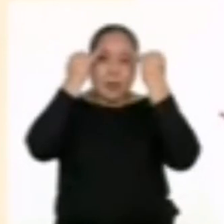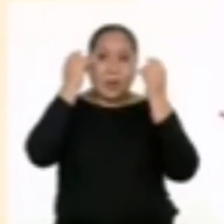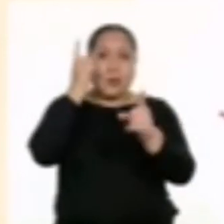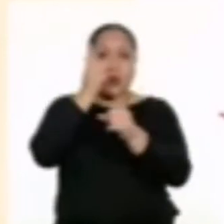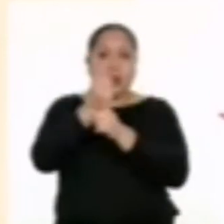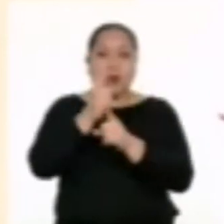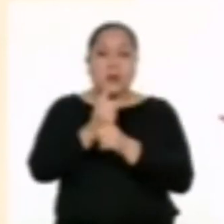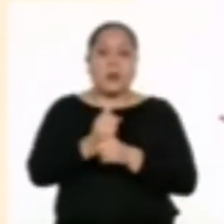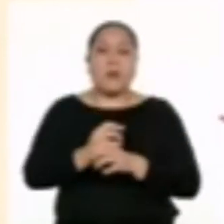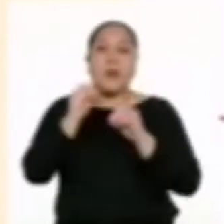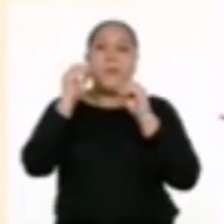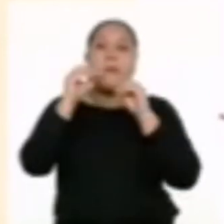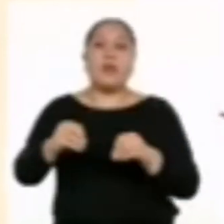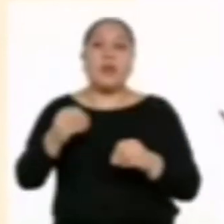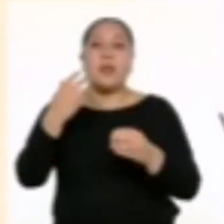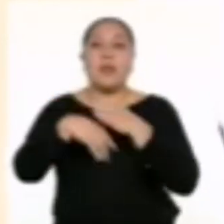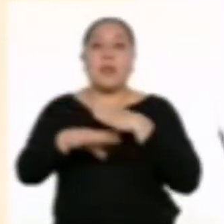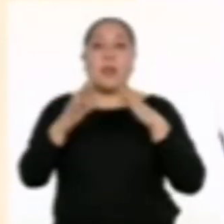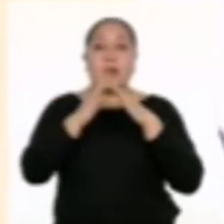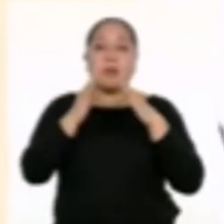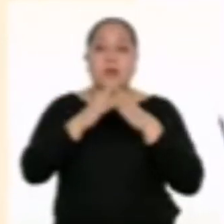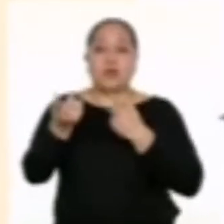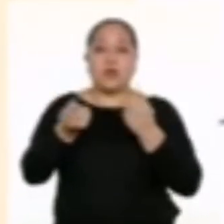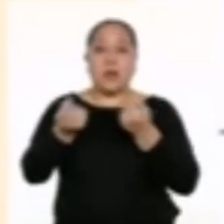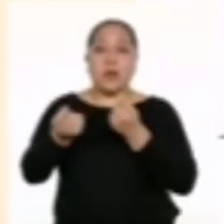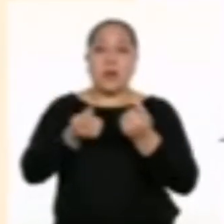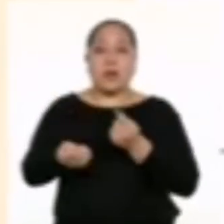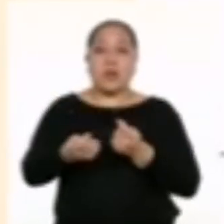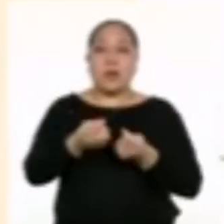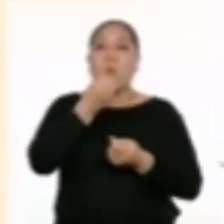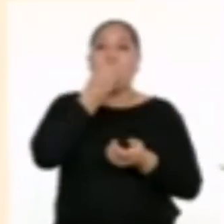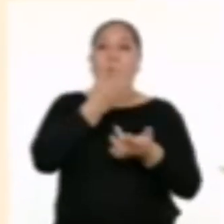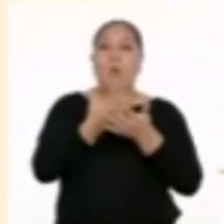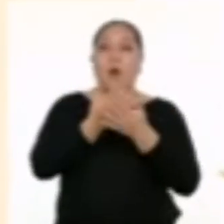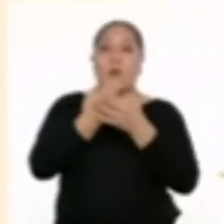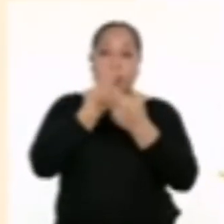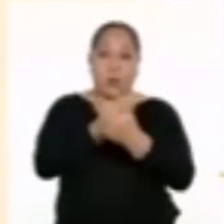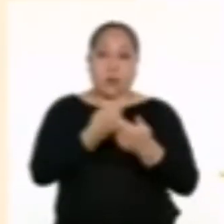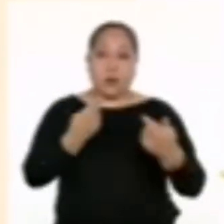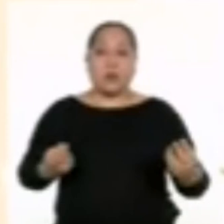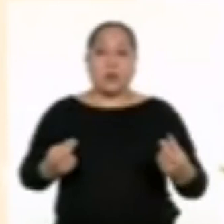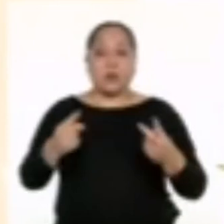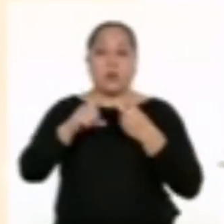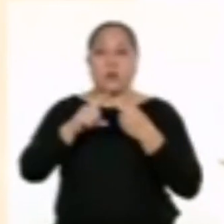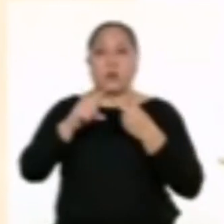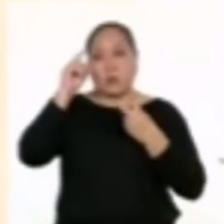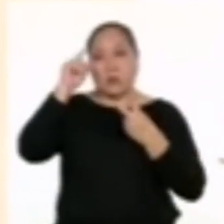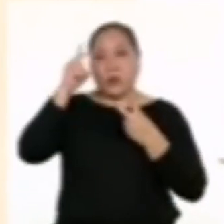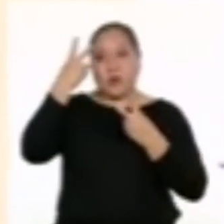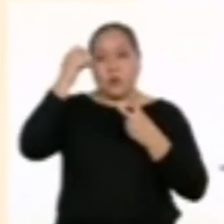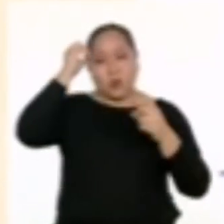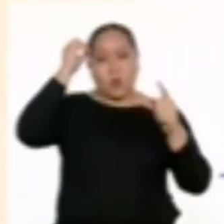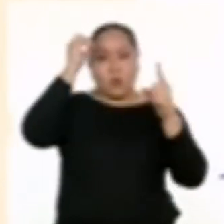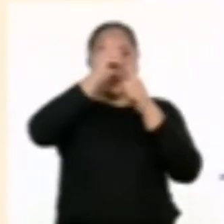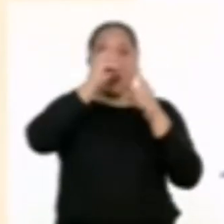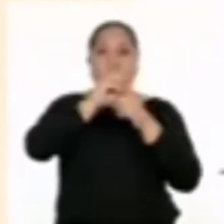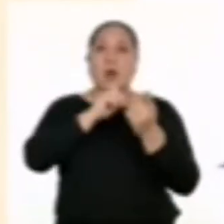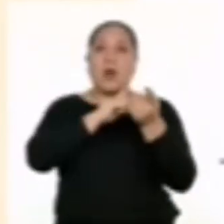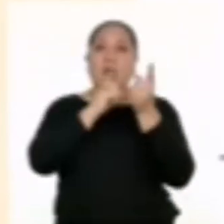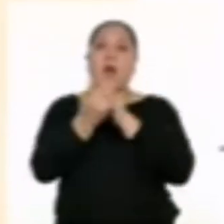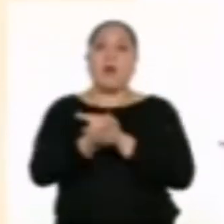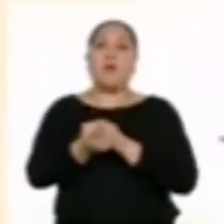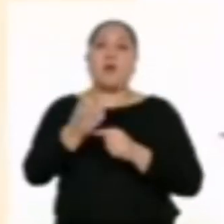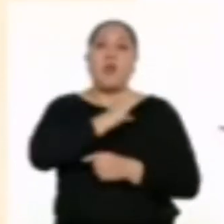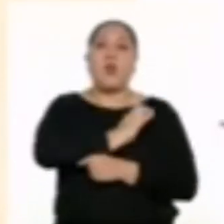concretas para implementar en el hogar una gestión óptima y eficiente de los recursos. Y el segundo objetivo específico es generar un cambio en